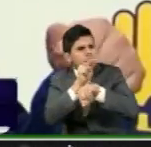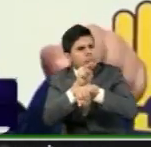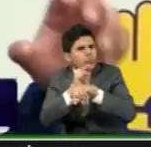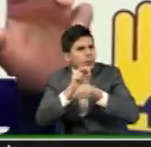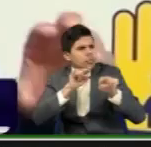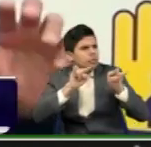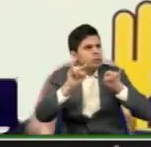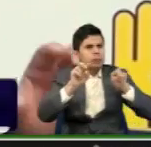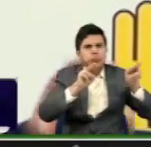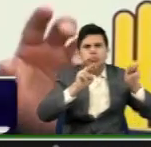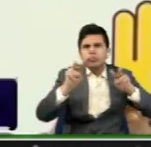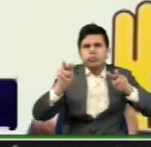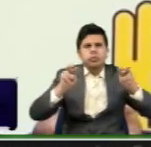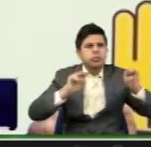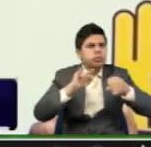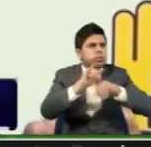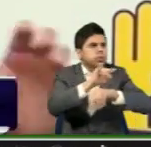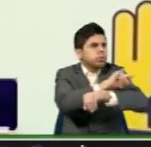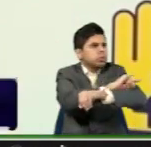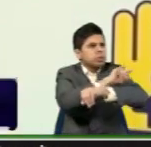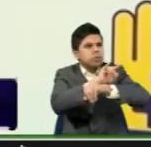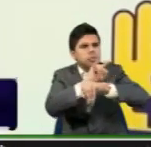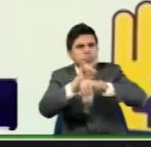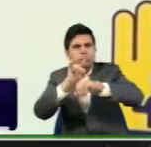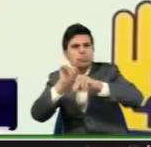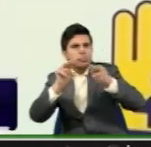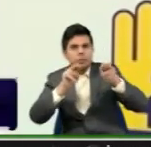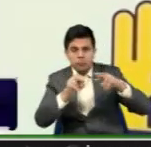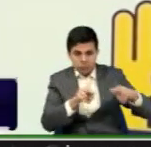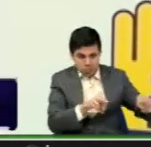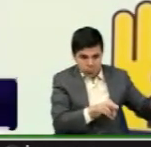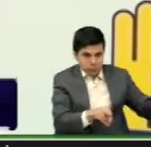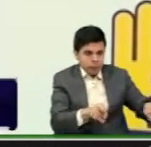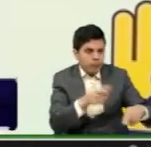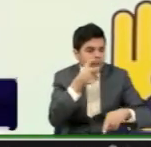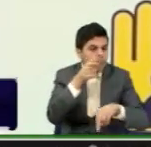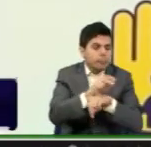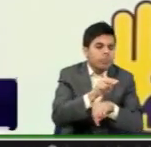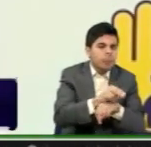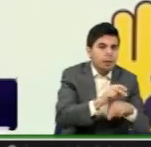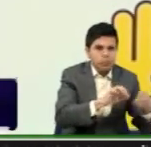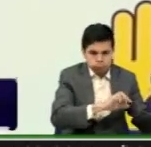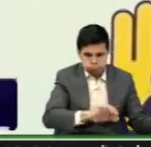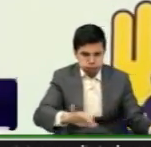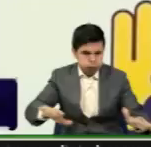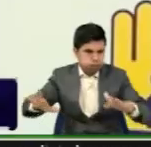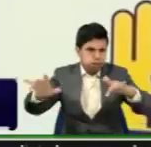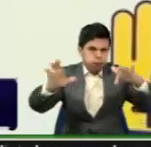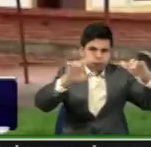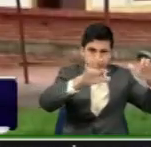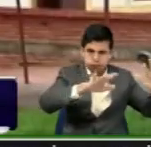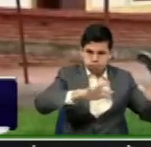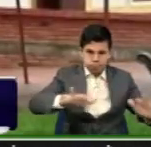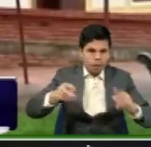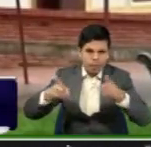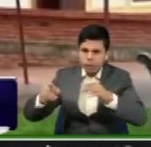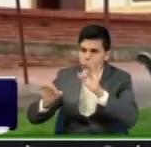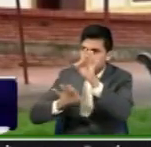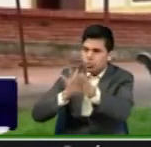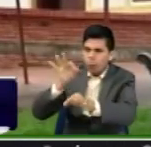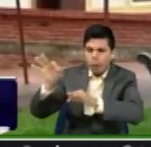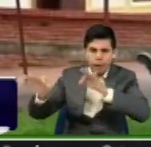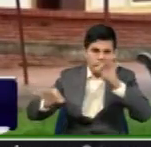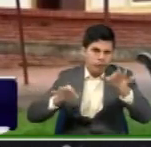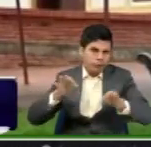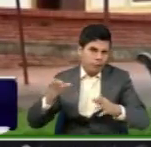forma de comunicarse y estar monitoreando las quebradas por el bien del municipio, salvaguardando siempre la integridad de cada uno de los ciudadanos. Aquí